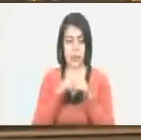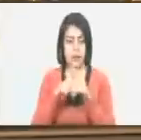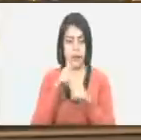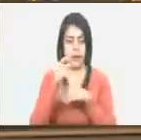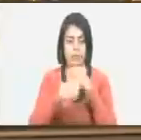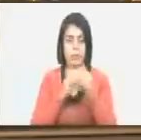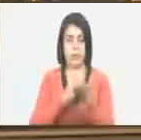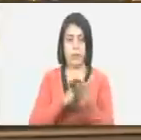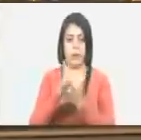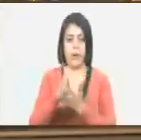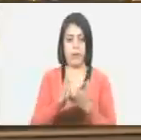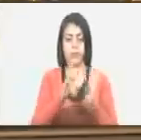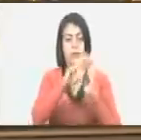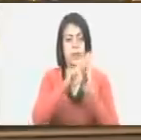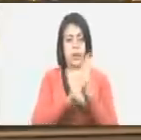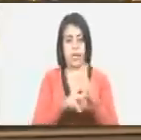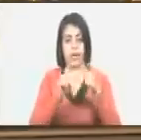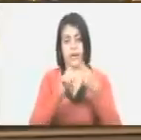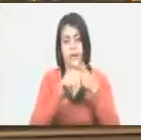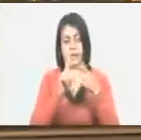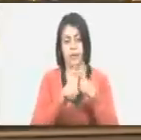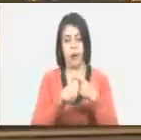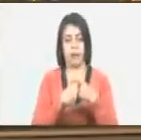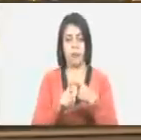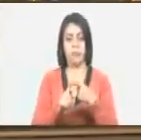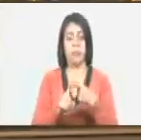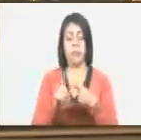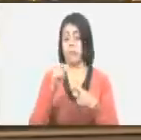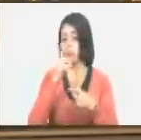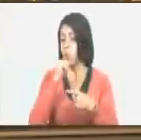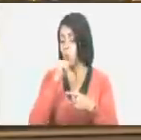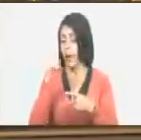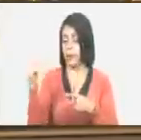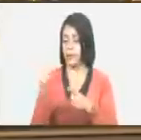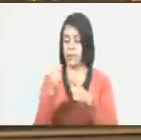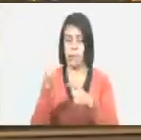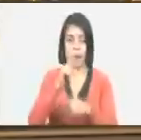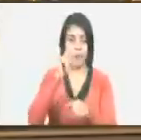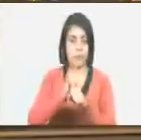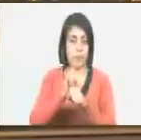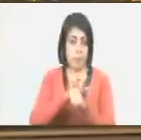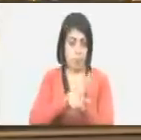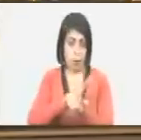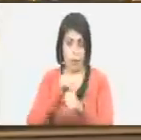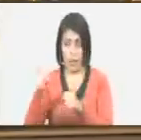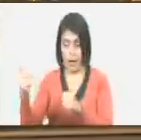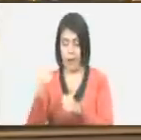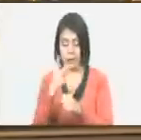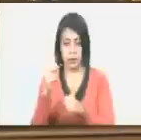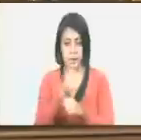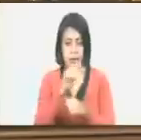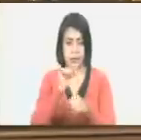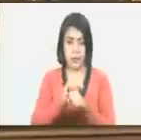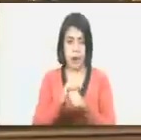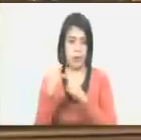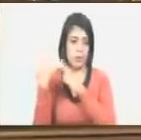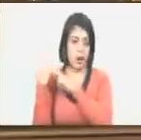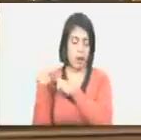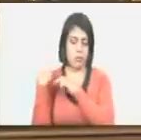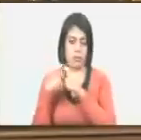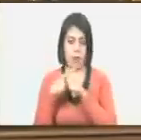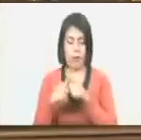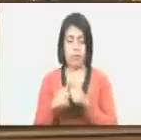se seguirán las siguientes reglas. 1. La inexistencia de él o los titulares aparentes, de sus representantes o